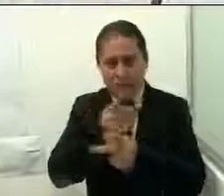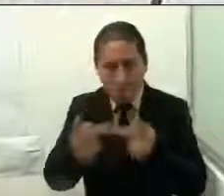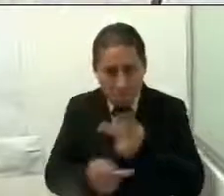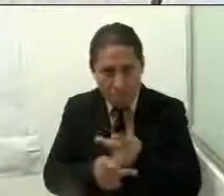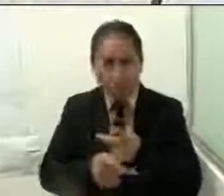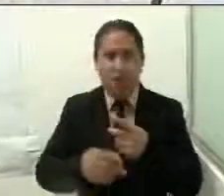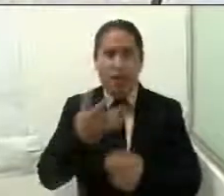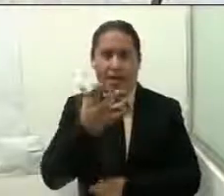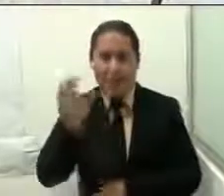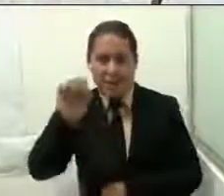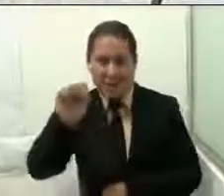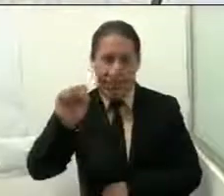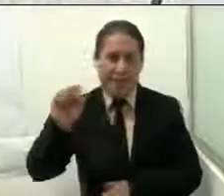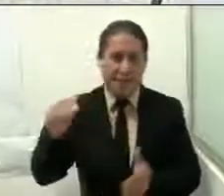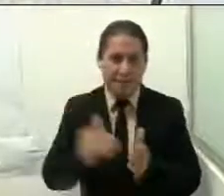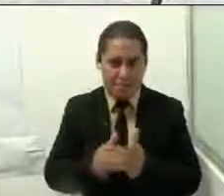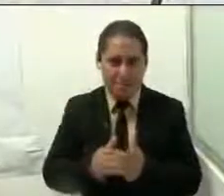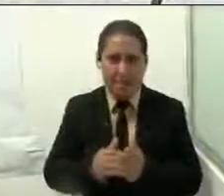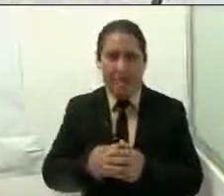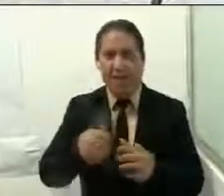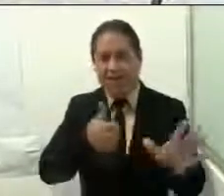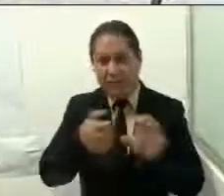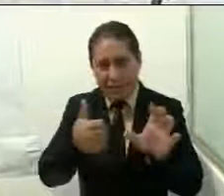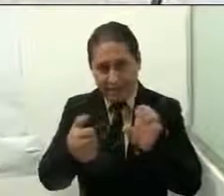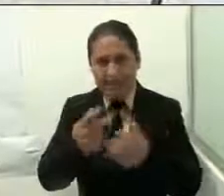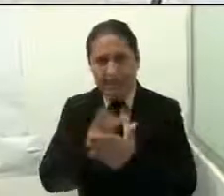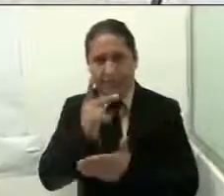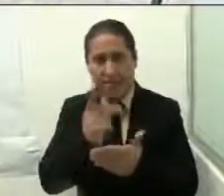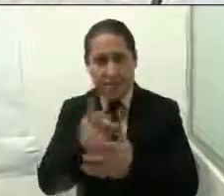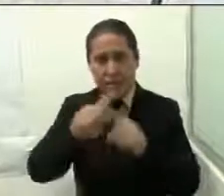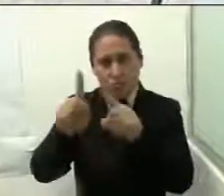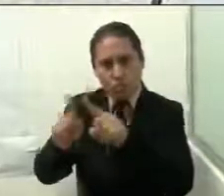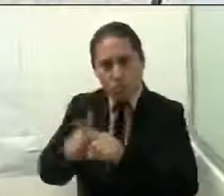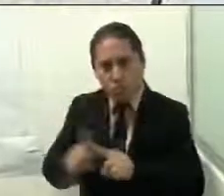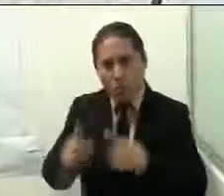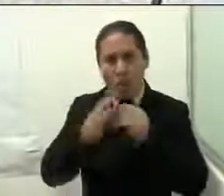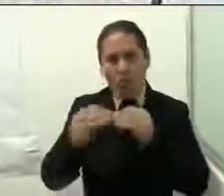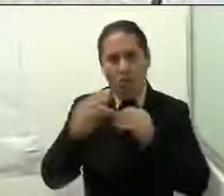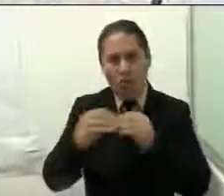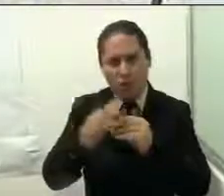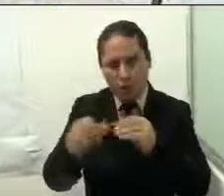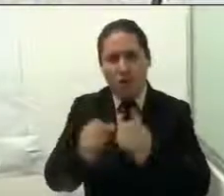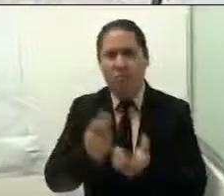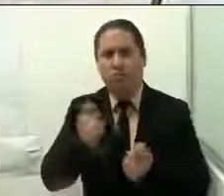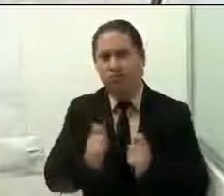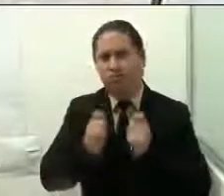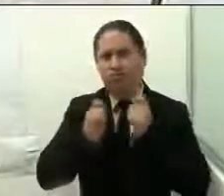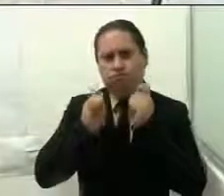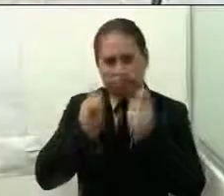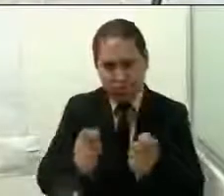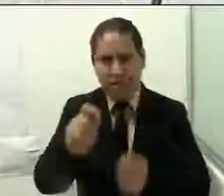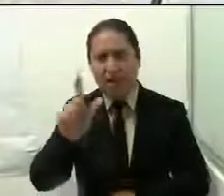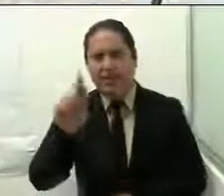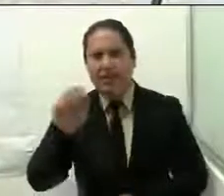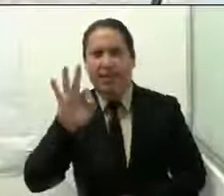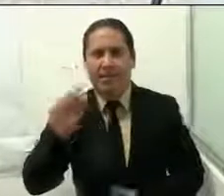mil 600 plantas de diversos frutales y la entrega de 73